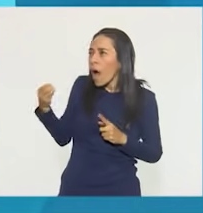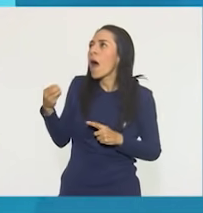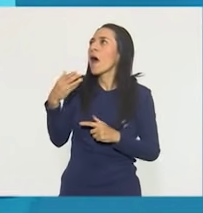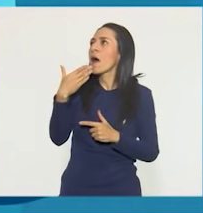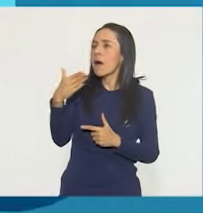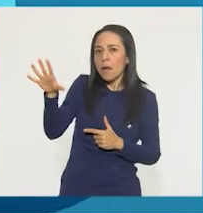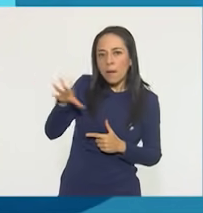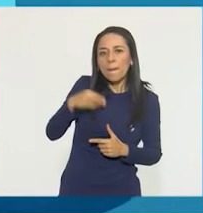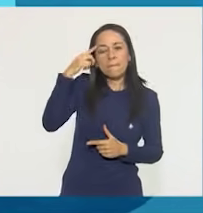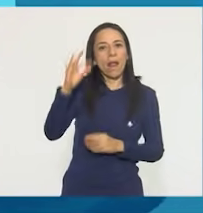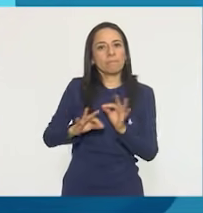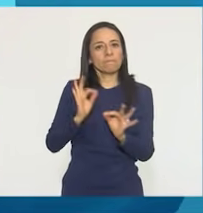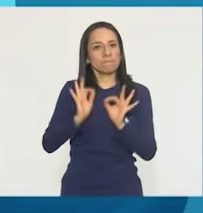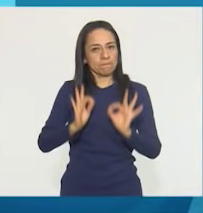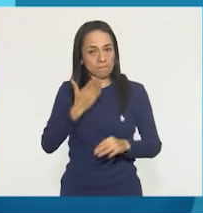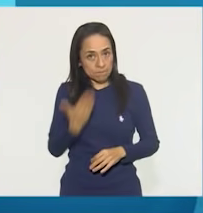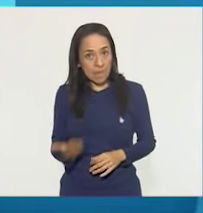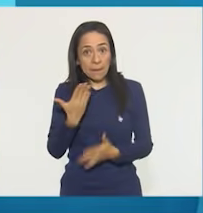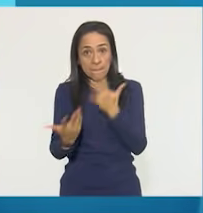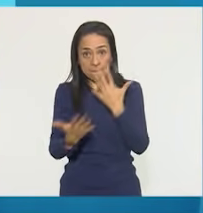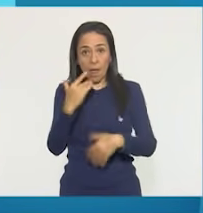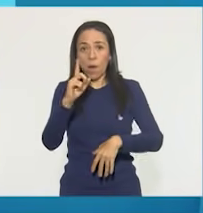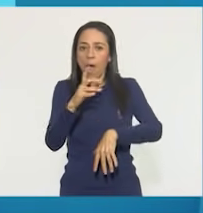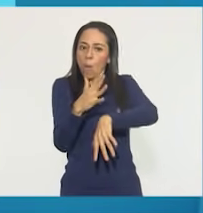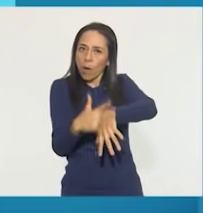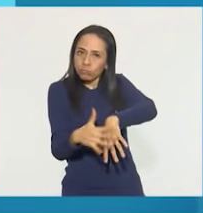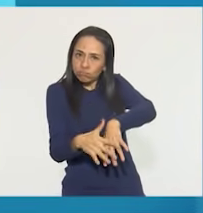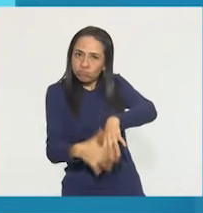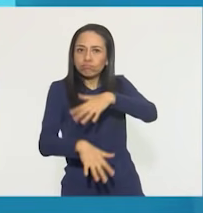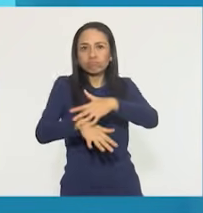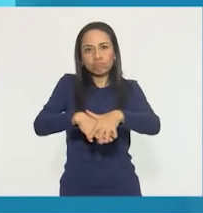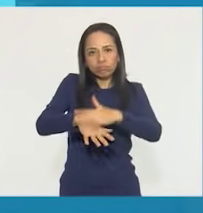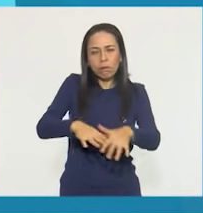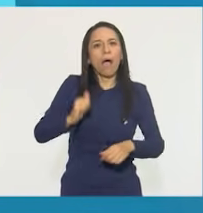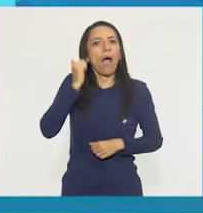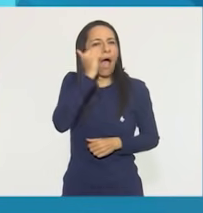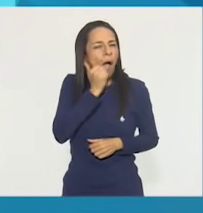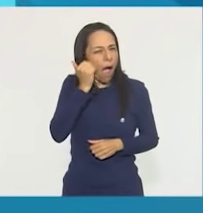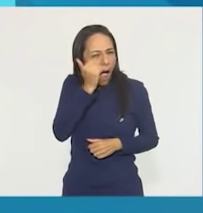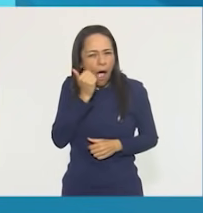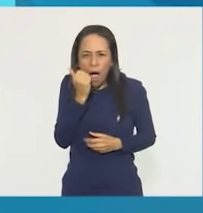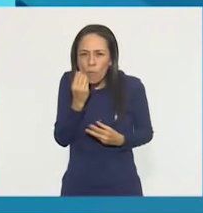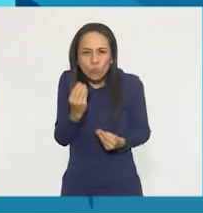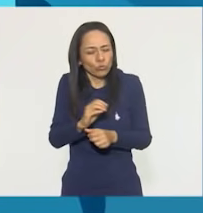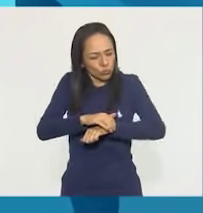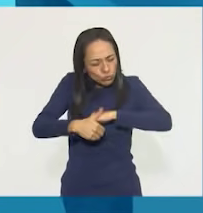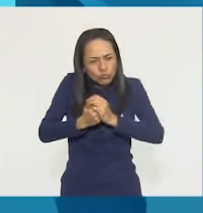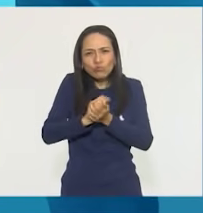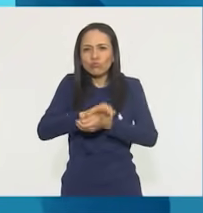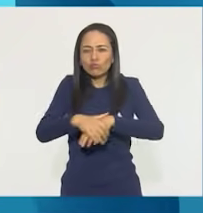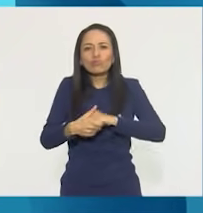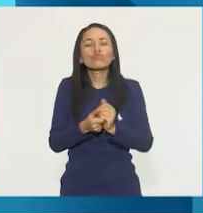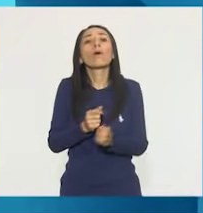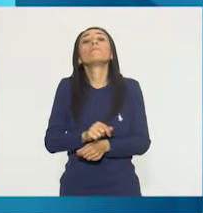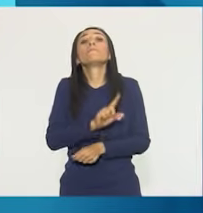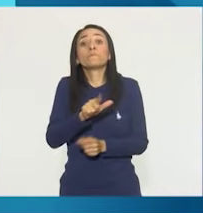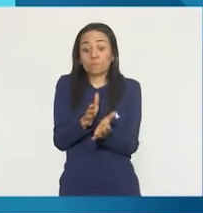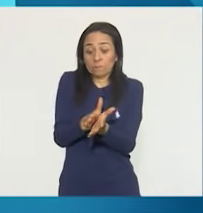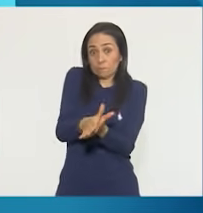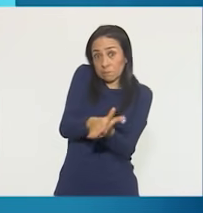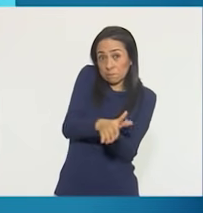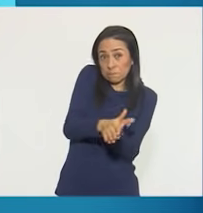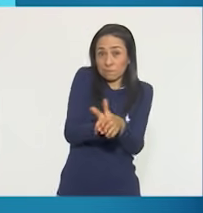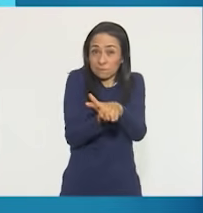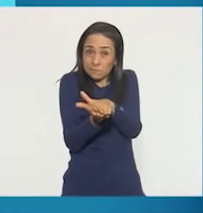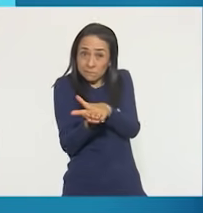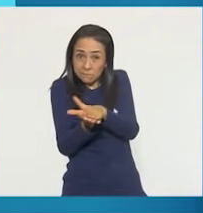manos. Usa suficiente jabón. Frota tus palmas una con la otra. Ahora, frota la palma